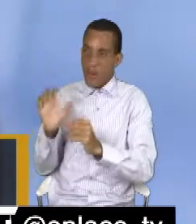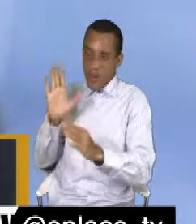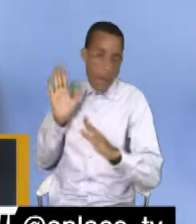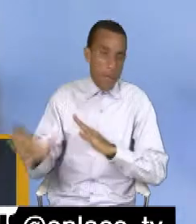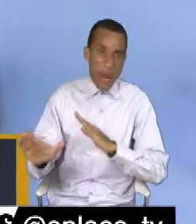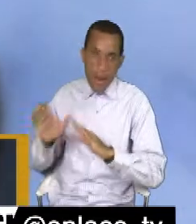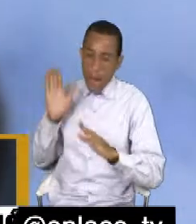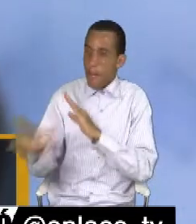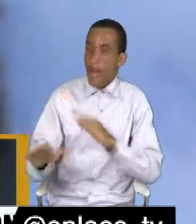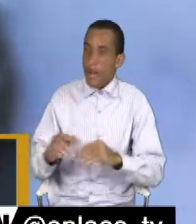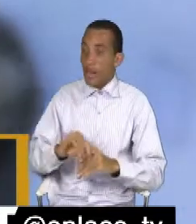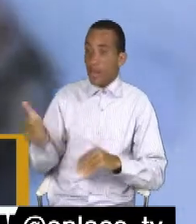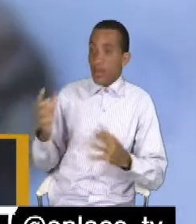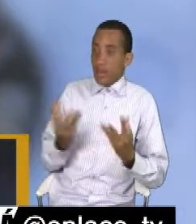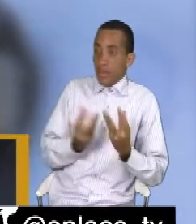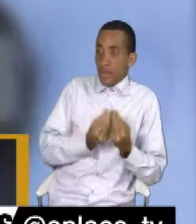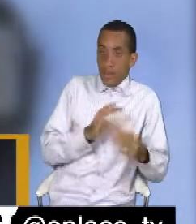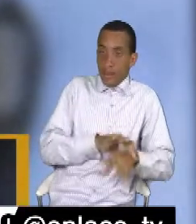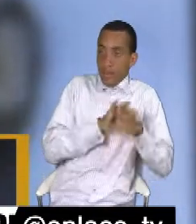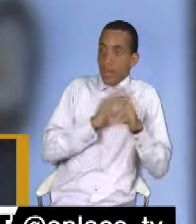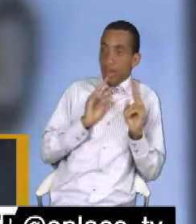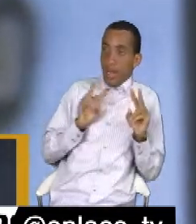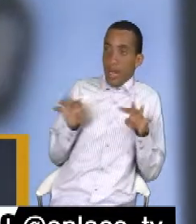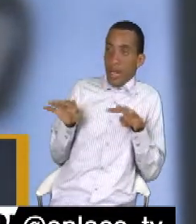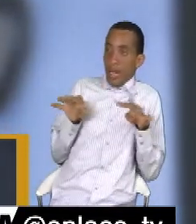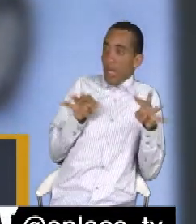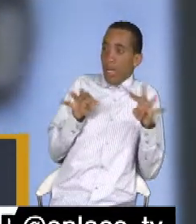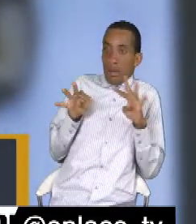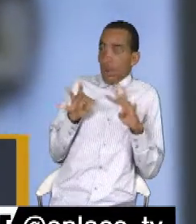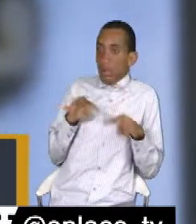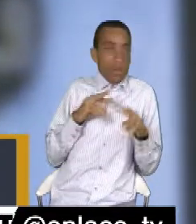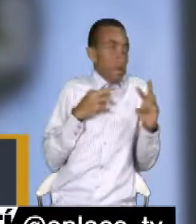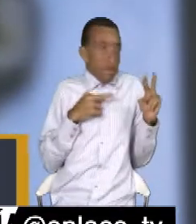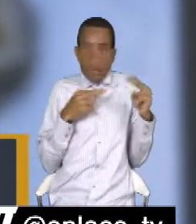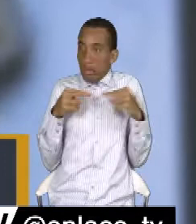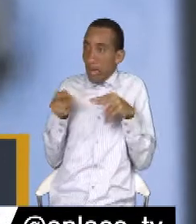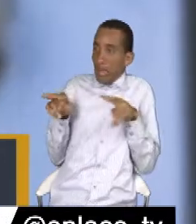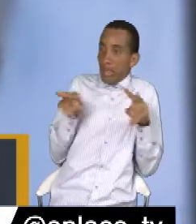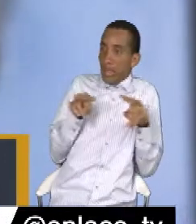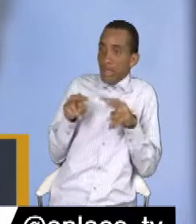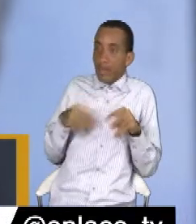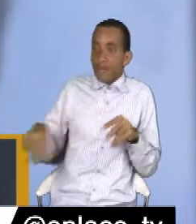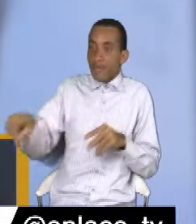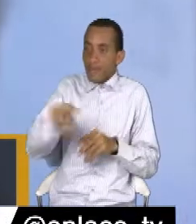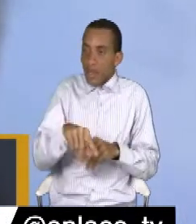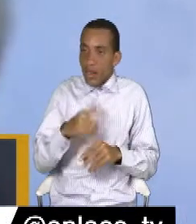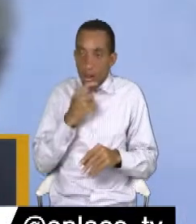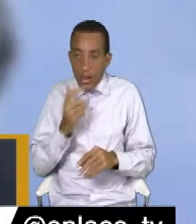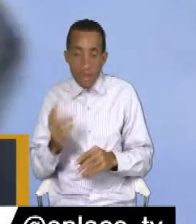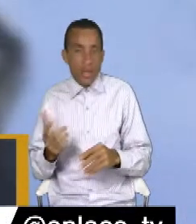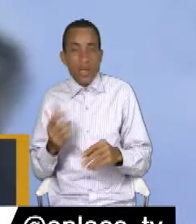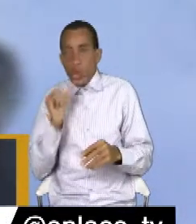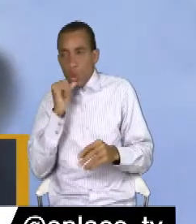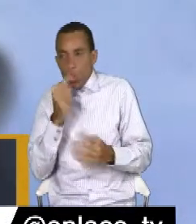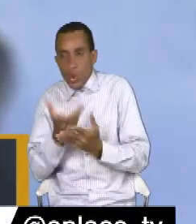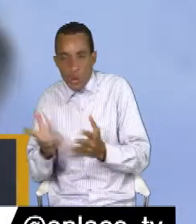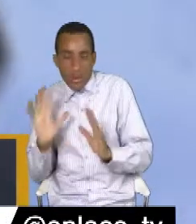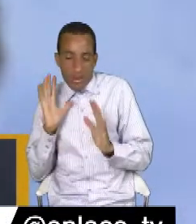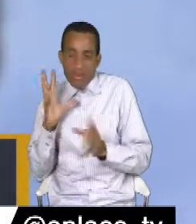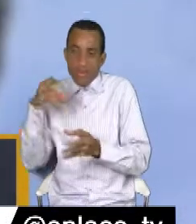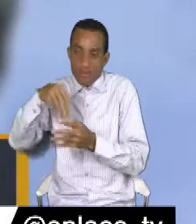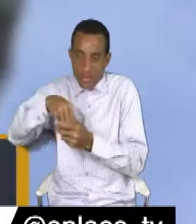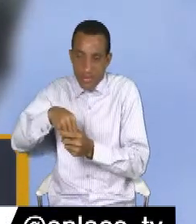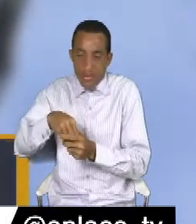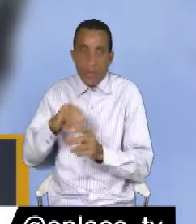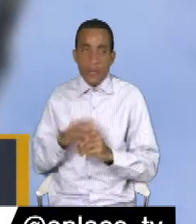de otros médicos y de los pacientes que se encontraban en el servicio de urgencias del Hospital Regional del Magdalena Medio. Otro paciente